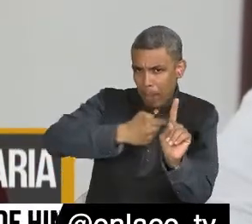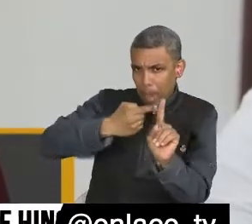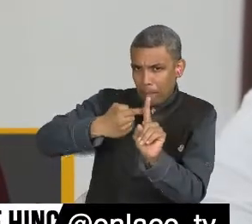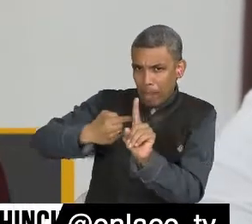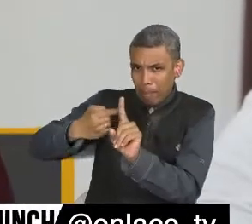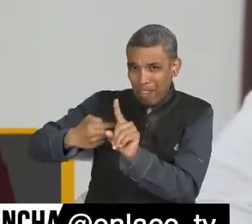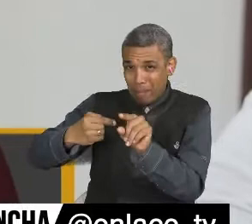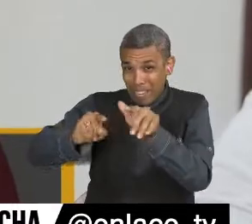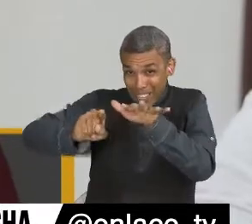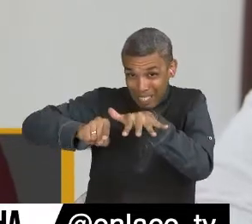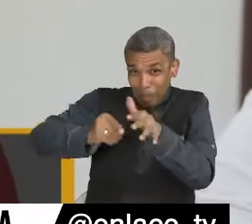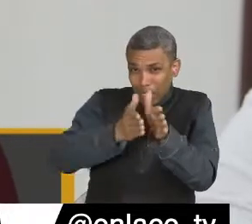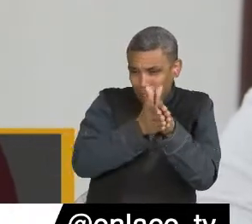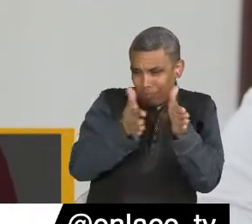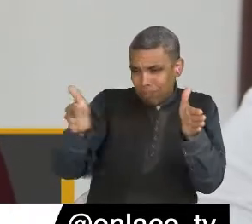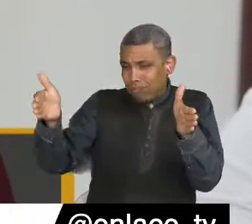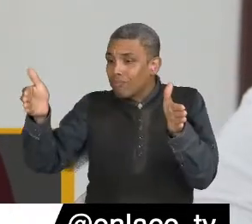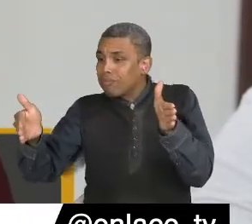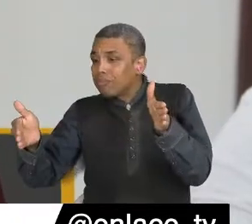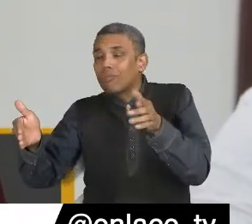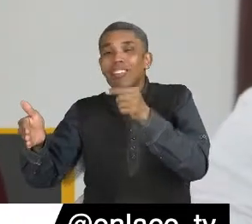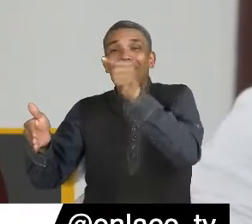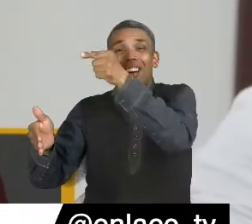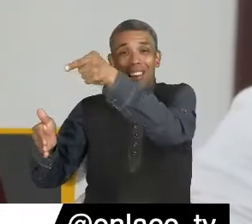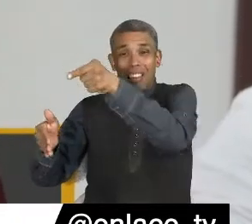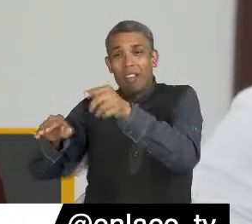podrá disponer de basura